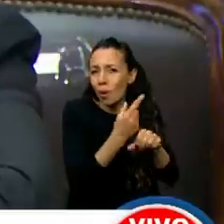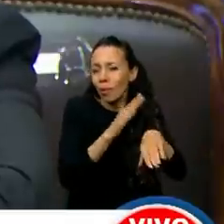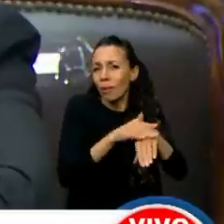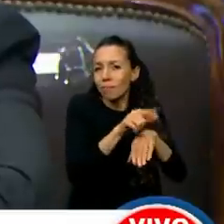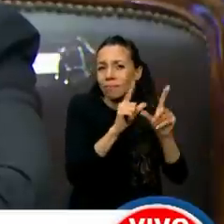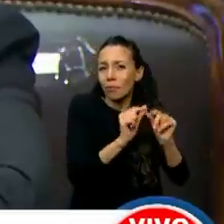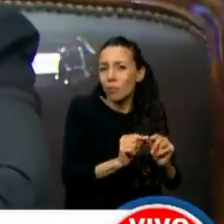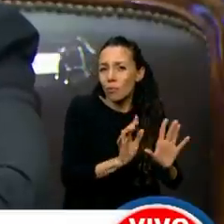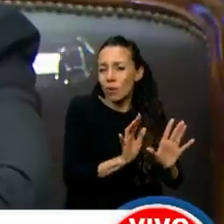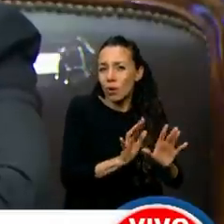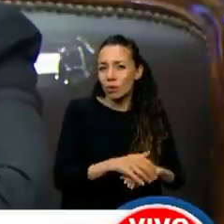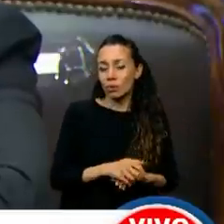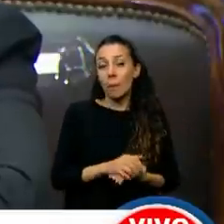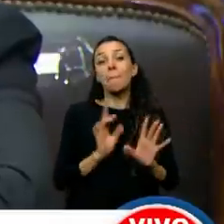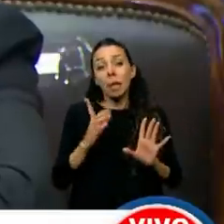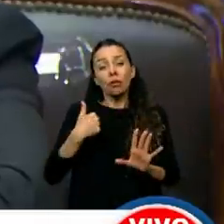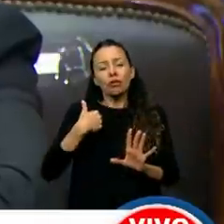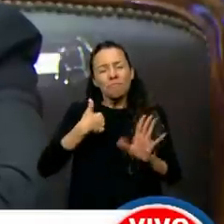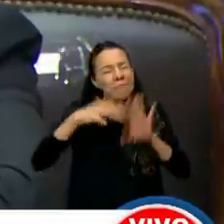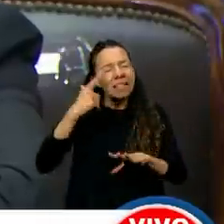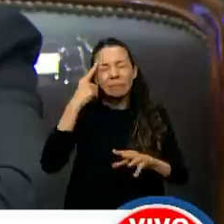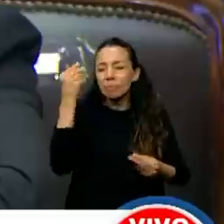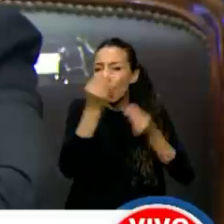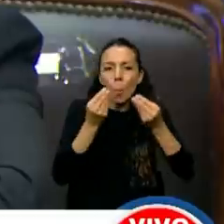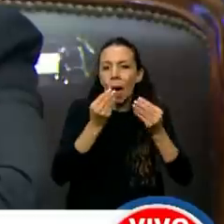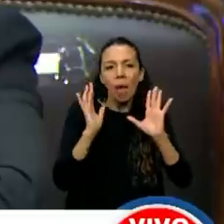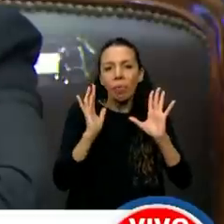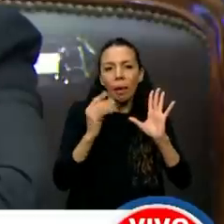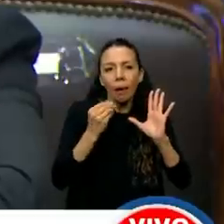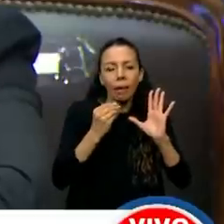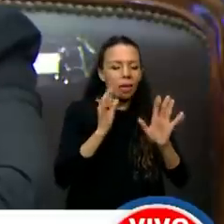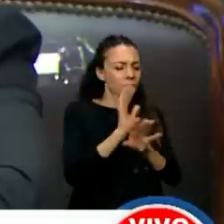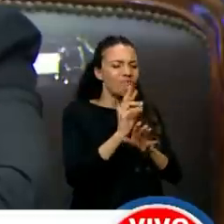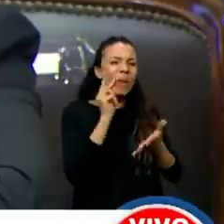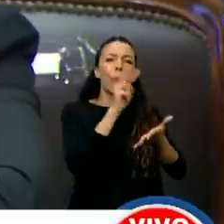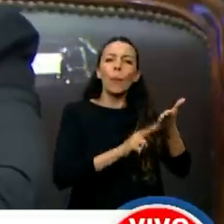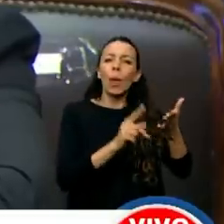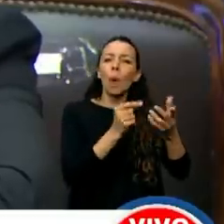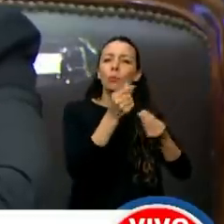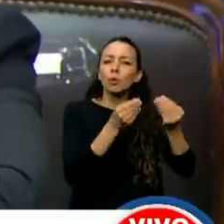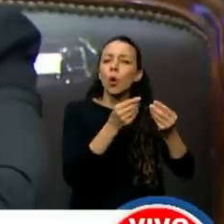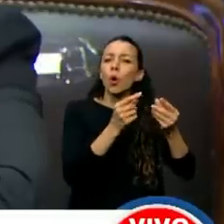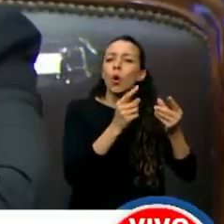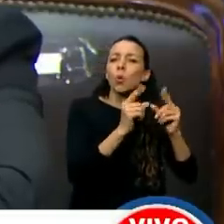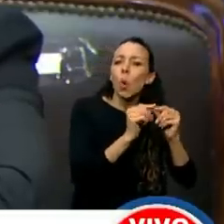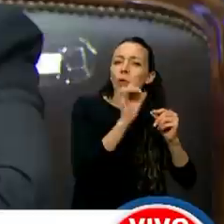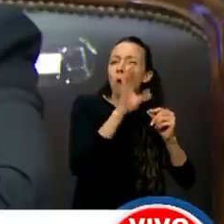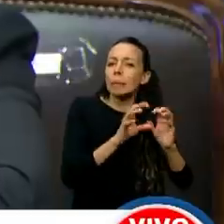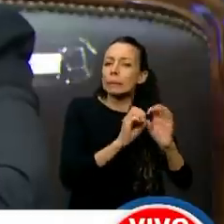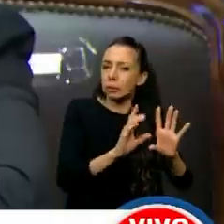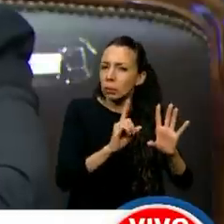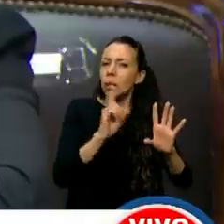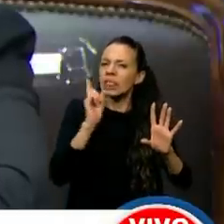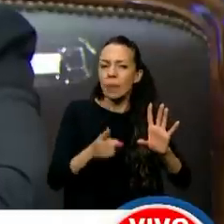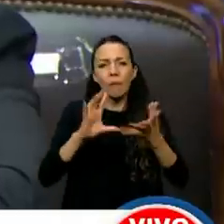me preocupa a mí tiene que ver con las inconsistencias políticas a lo largo de estos días escuché a los